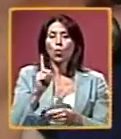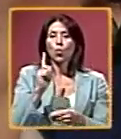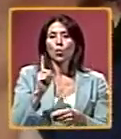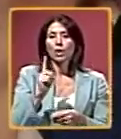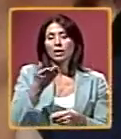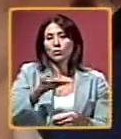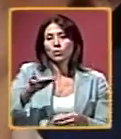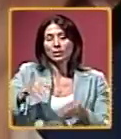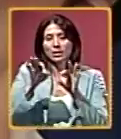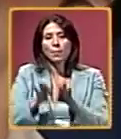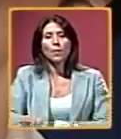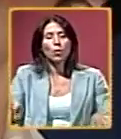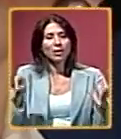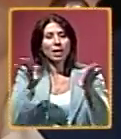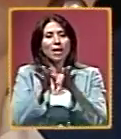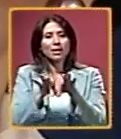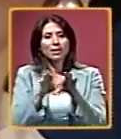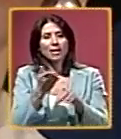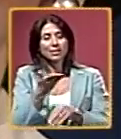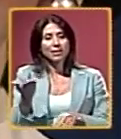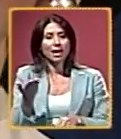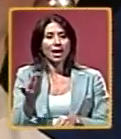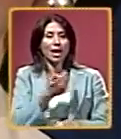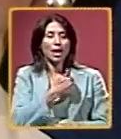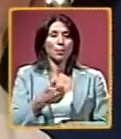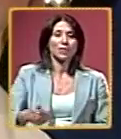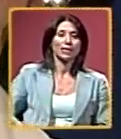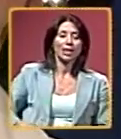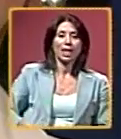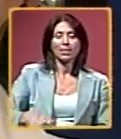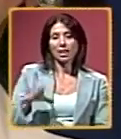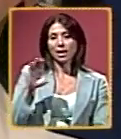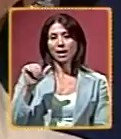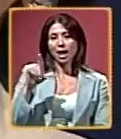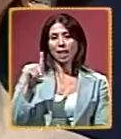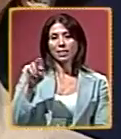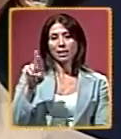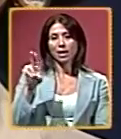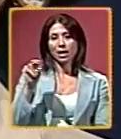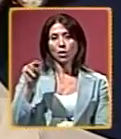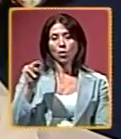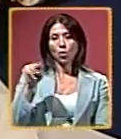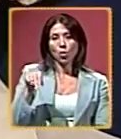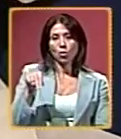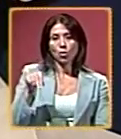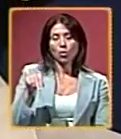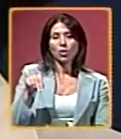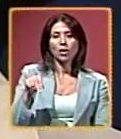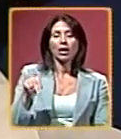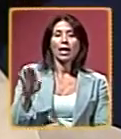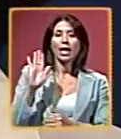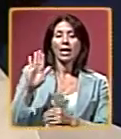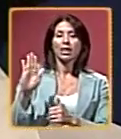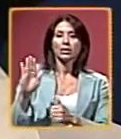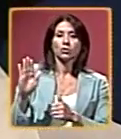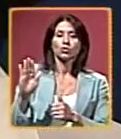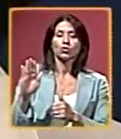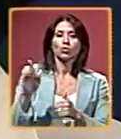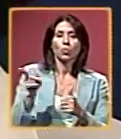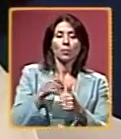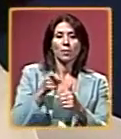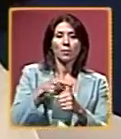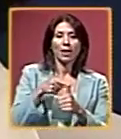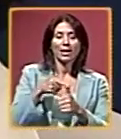puntos importantes es que el presidente Felipe Calderón estuvo de visita en su primer